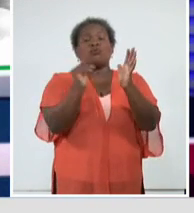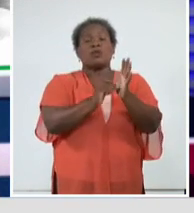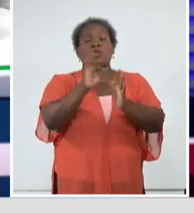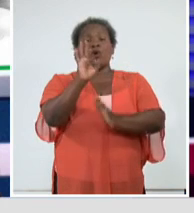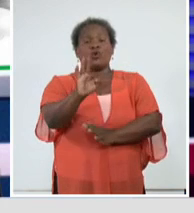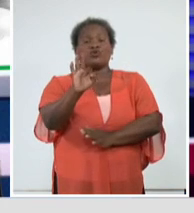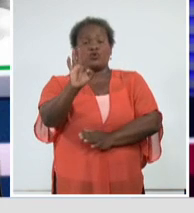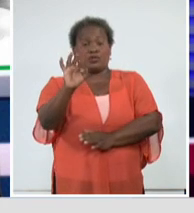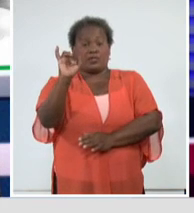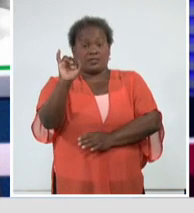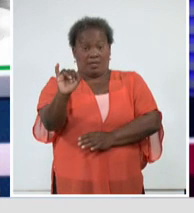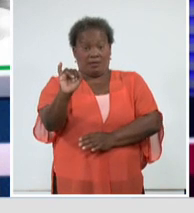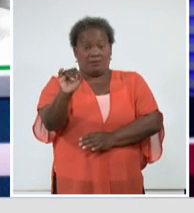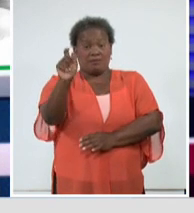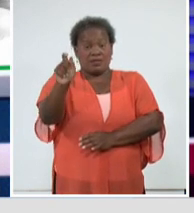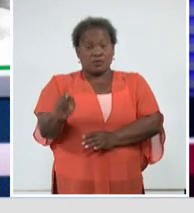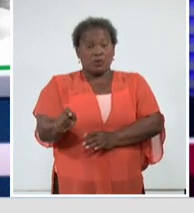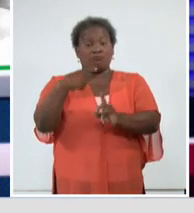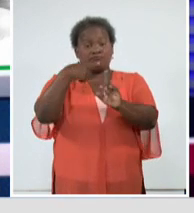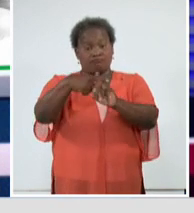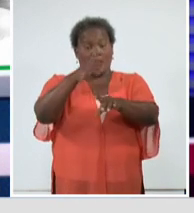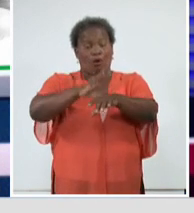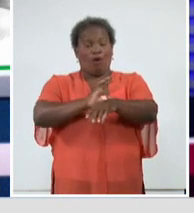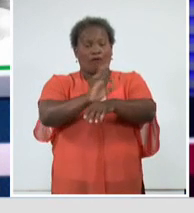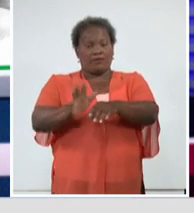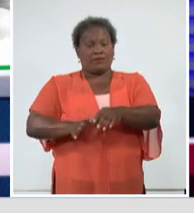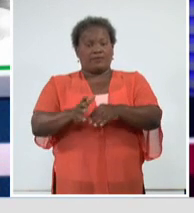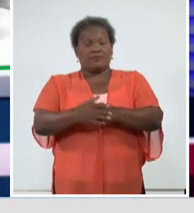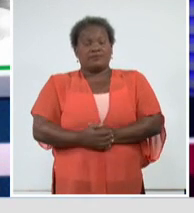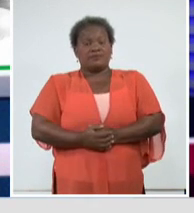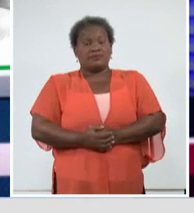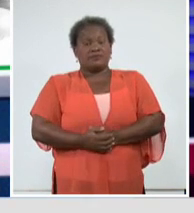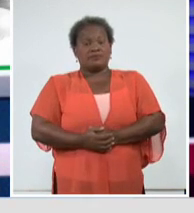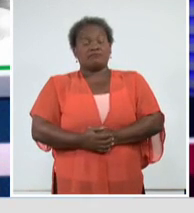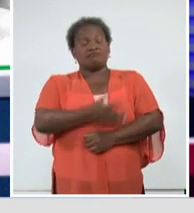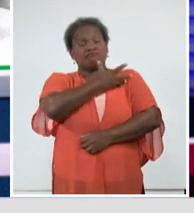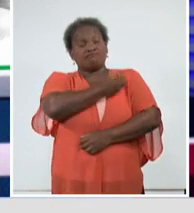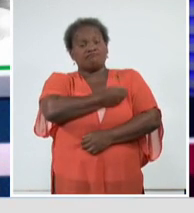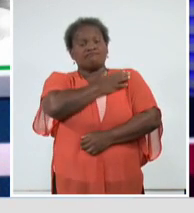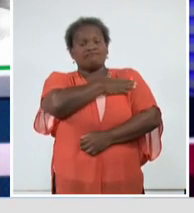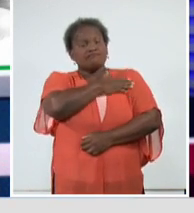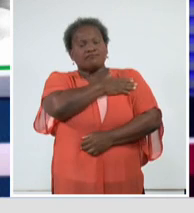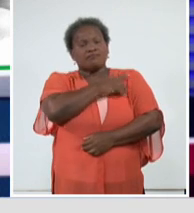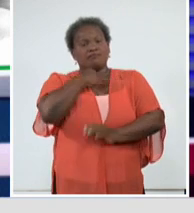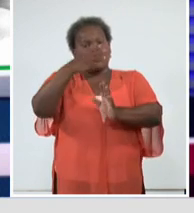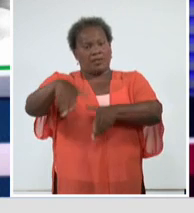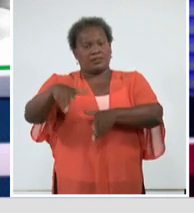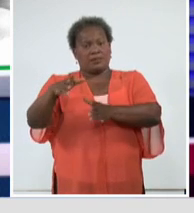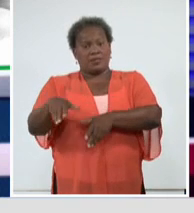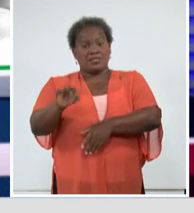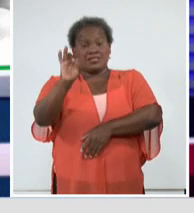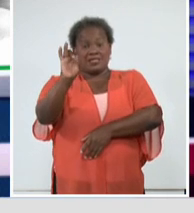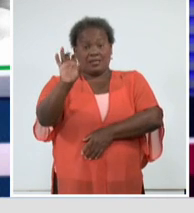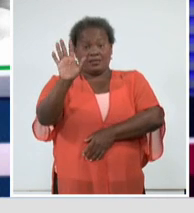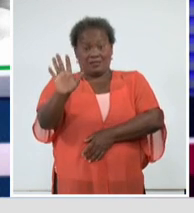8.886 casos positivos a la COVID-19. Se lamenta el fallecimiento de